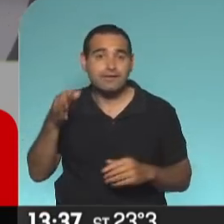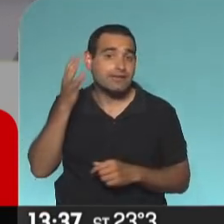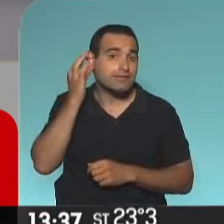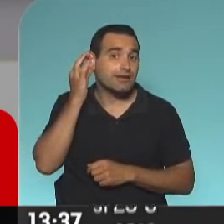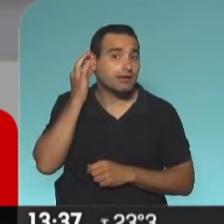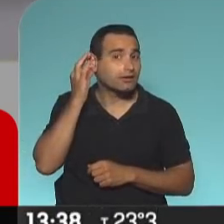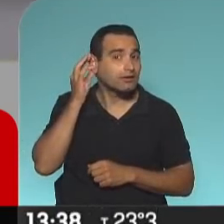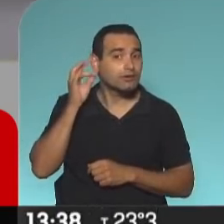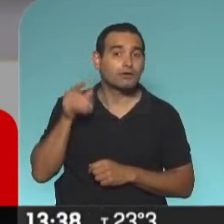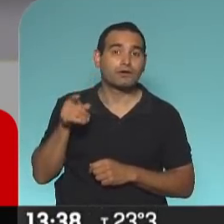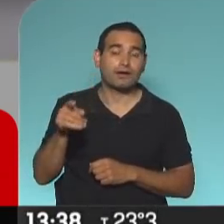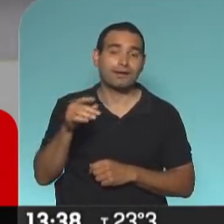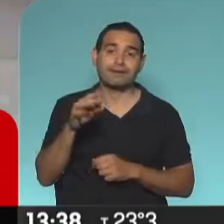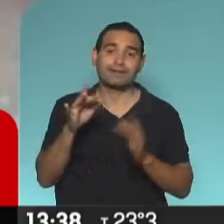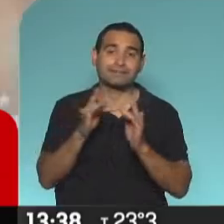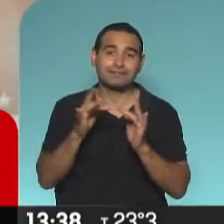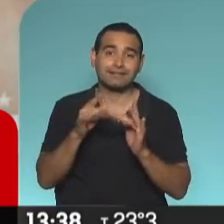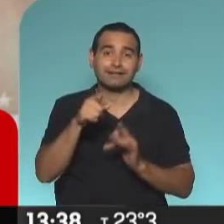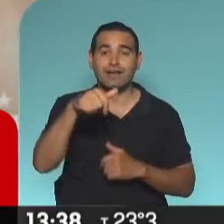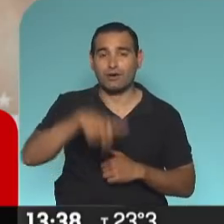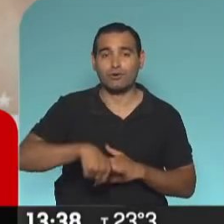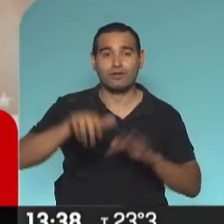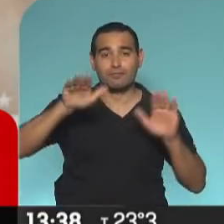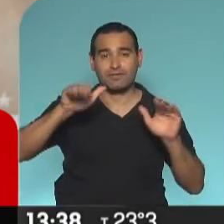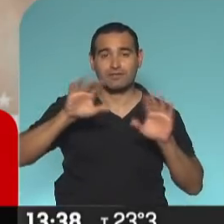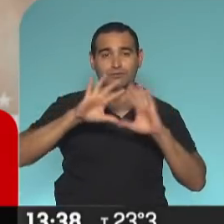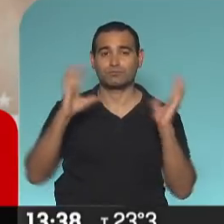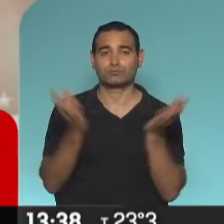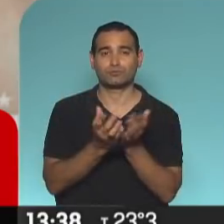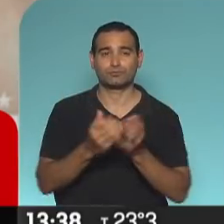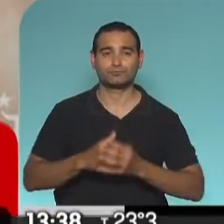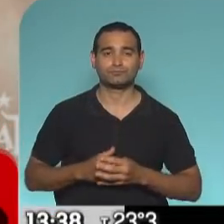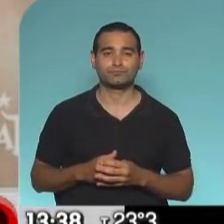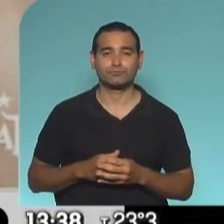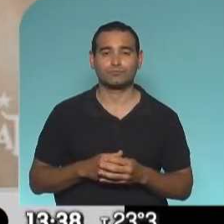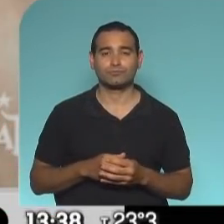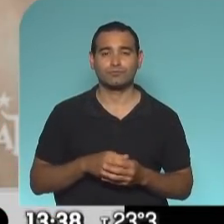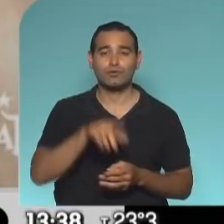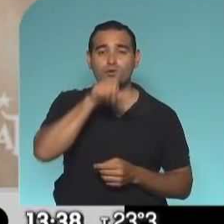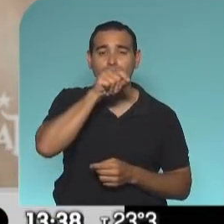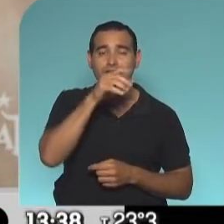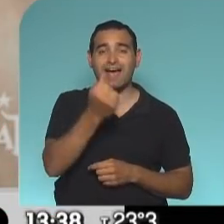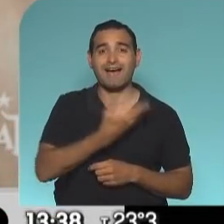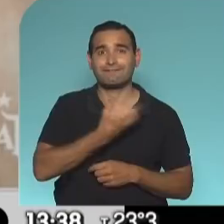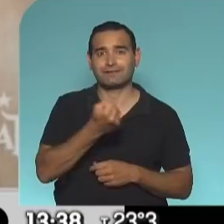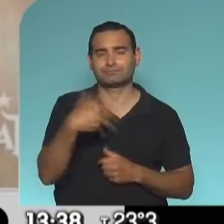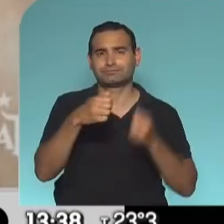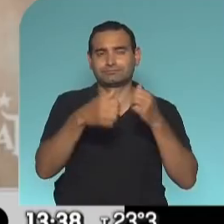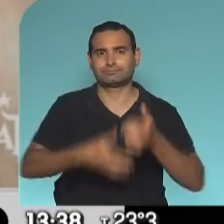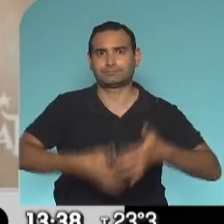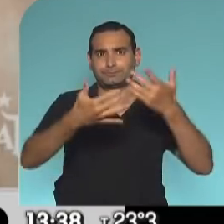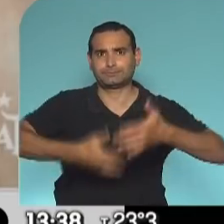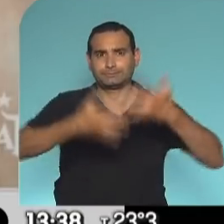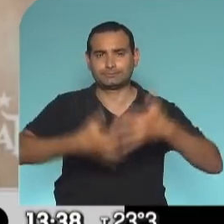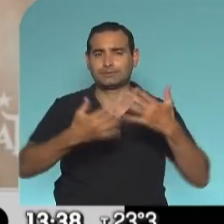eterno al que a través de las redes sociales se lo está despidiendo en todo el mundo. Maxi, el Twitter de la AFA estalla, ¿no? Ahí lo tenés. Sí.